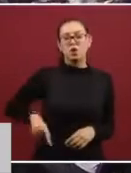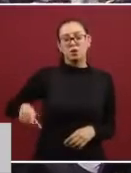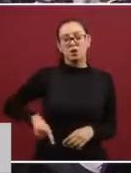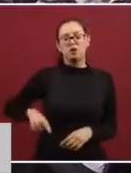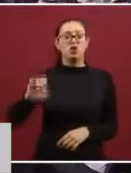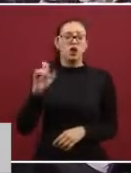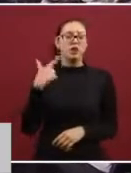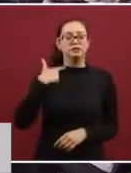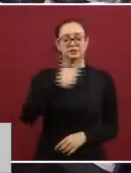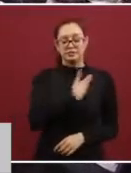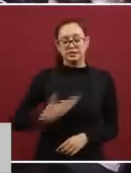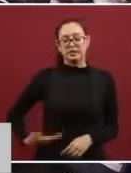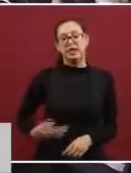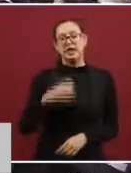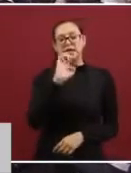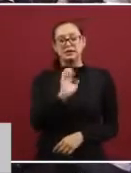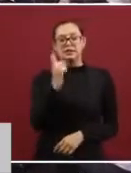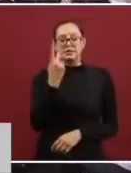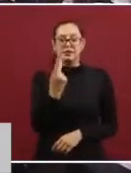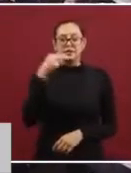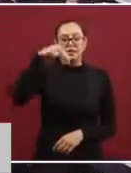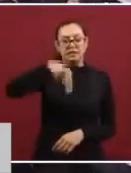tratar temas migratorios.